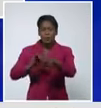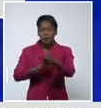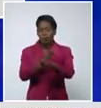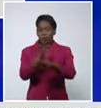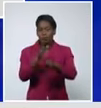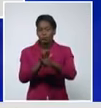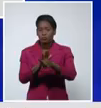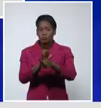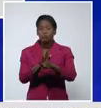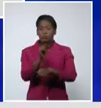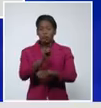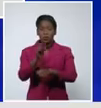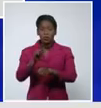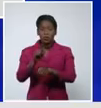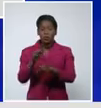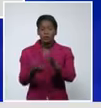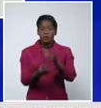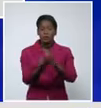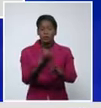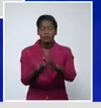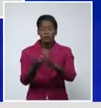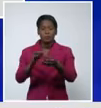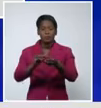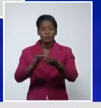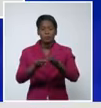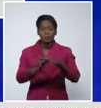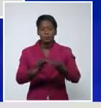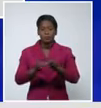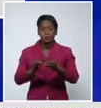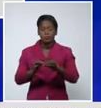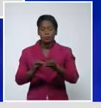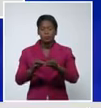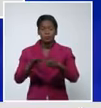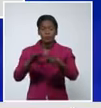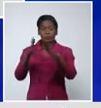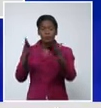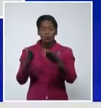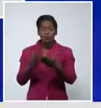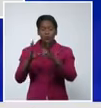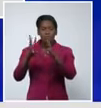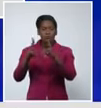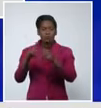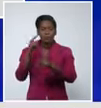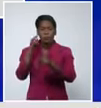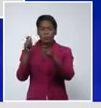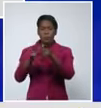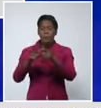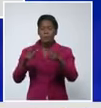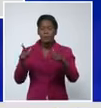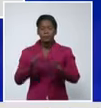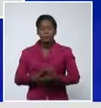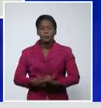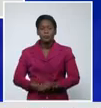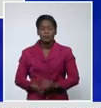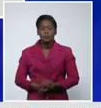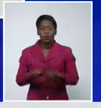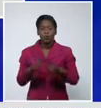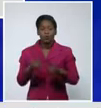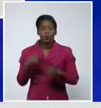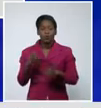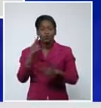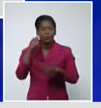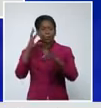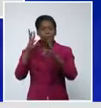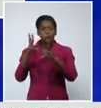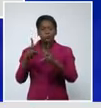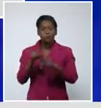donde tenemos la mayor transmisión en el mundo en estos momentos. Cuando vemos el número de casos